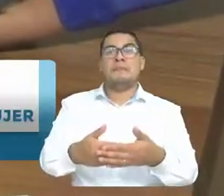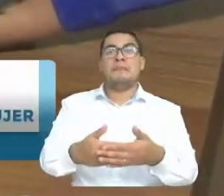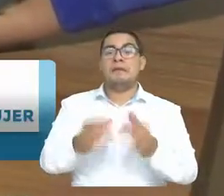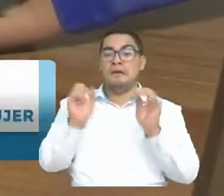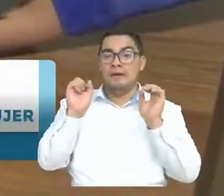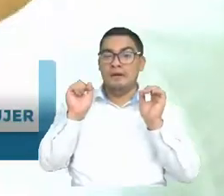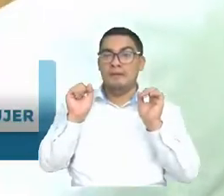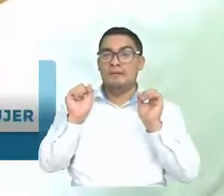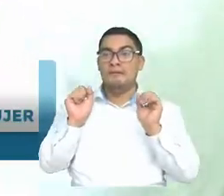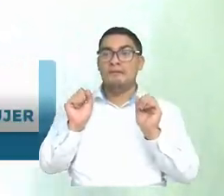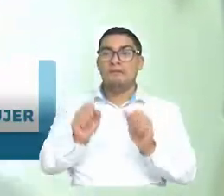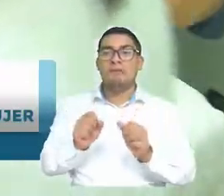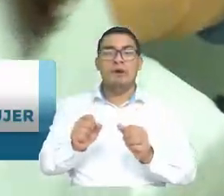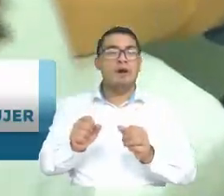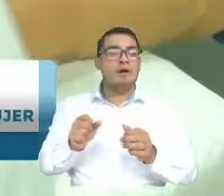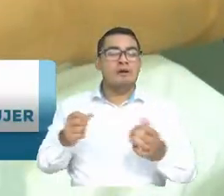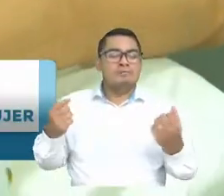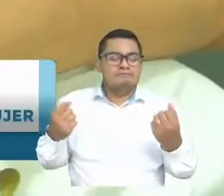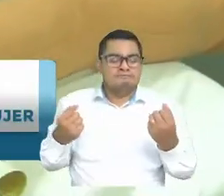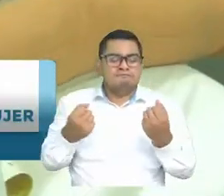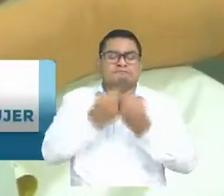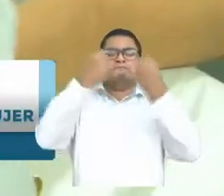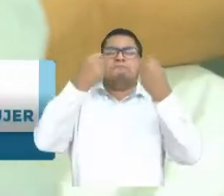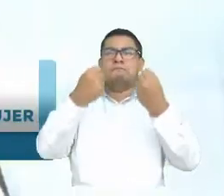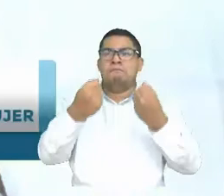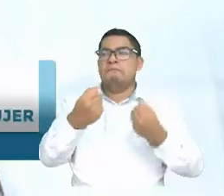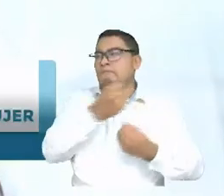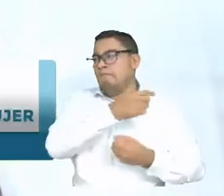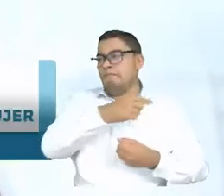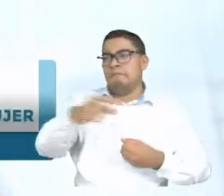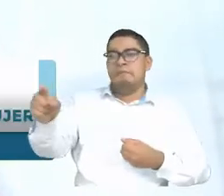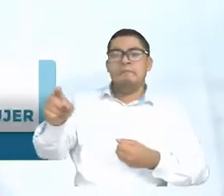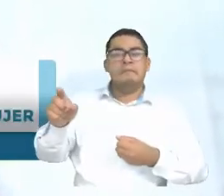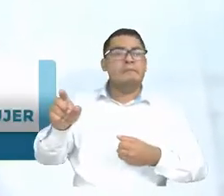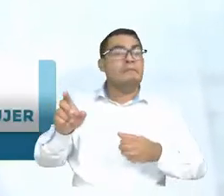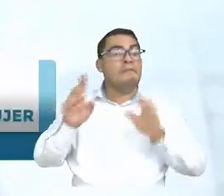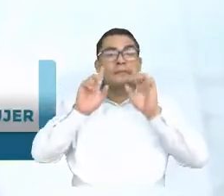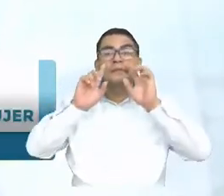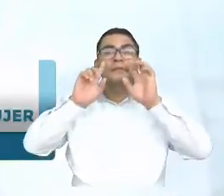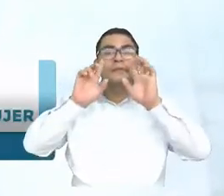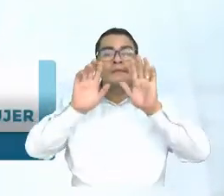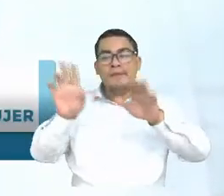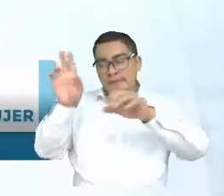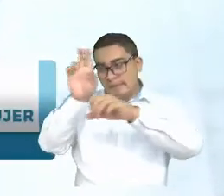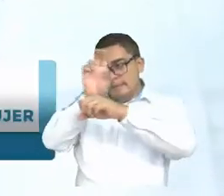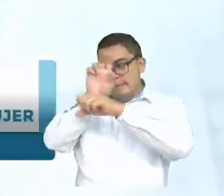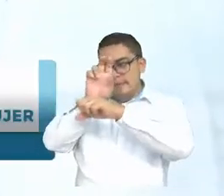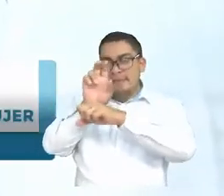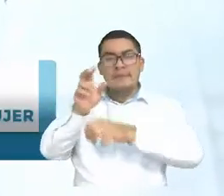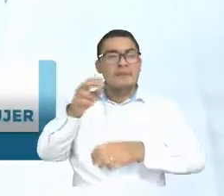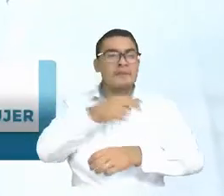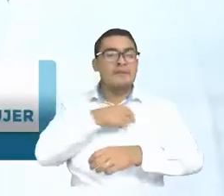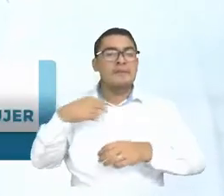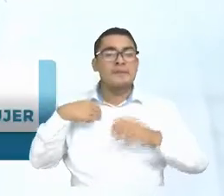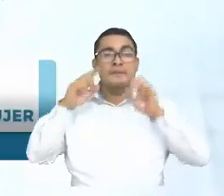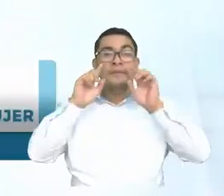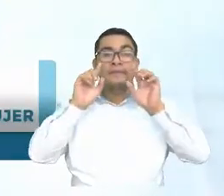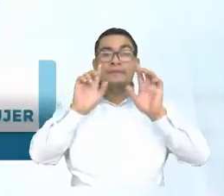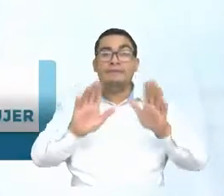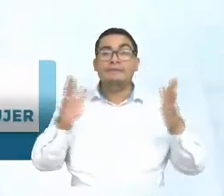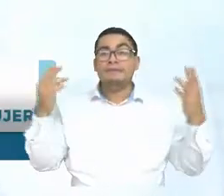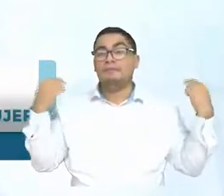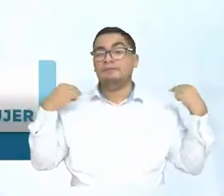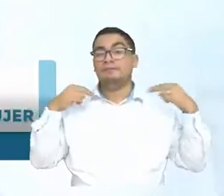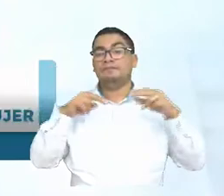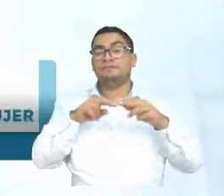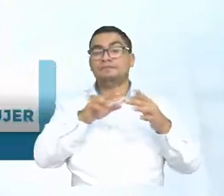nos puede llegar a un shock inclusive, ¿verdad? E ir a parar a unidad de cuidados intensivos. ¿verdad? Si nosotros como profesionales de